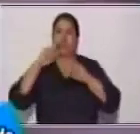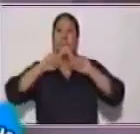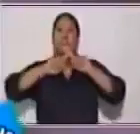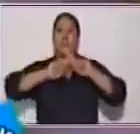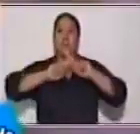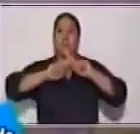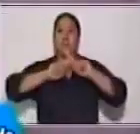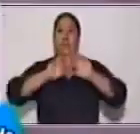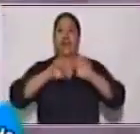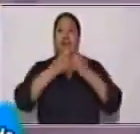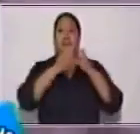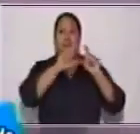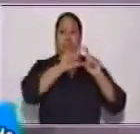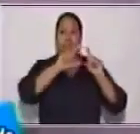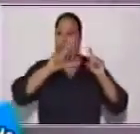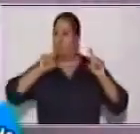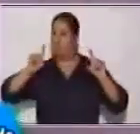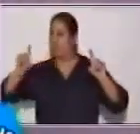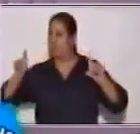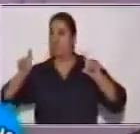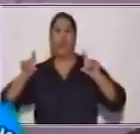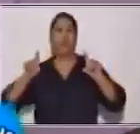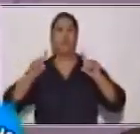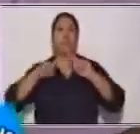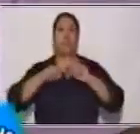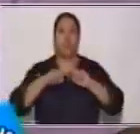números enteros.